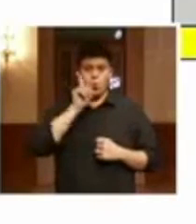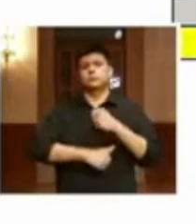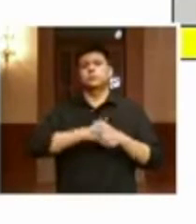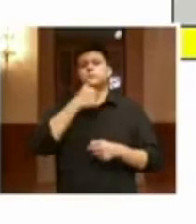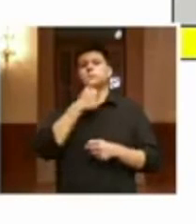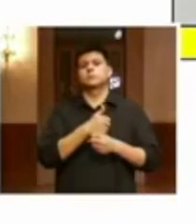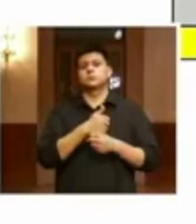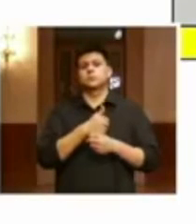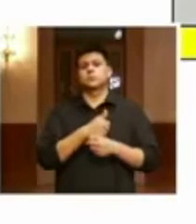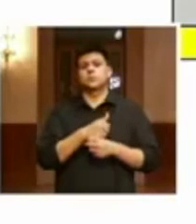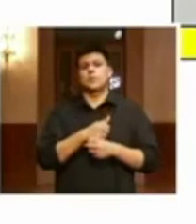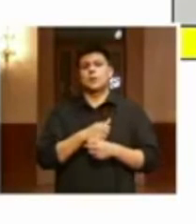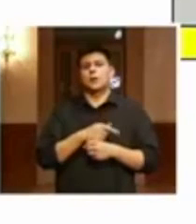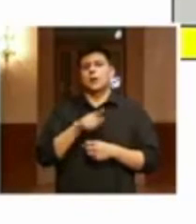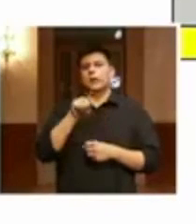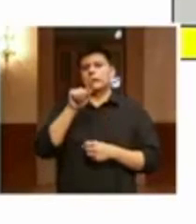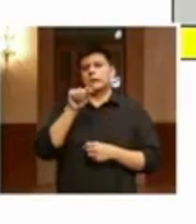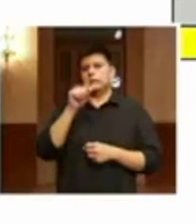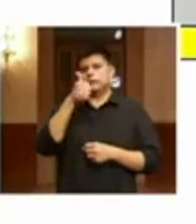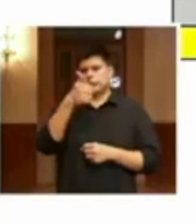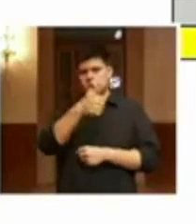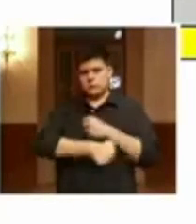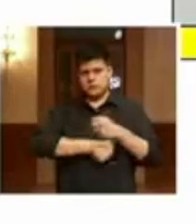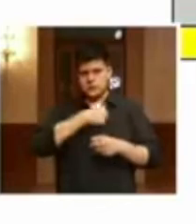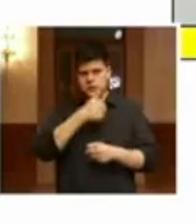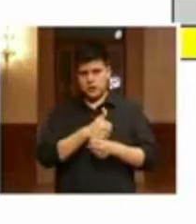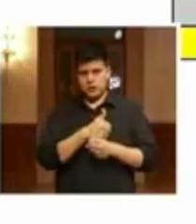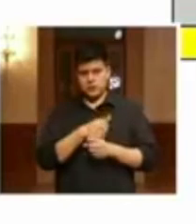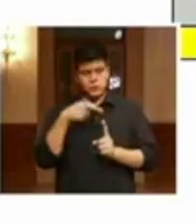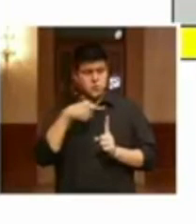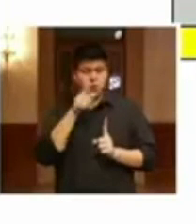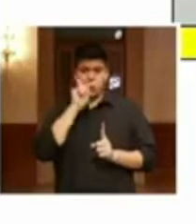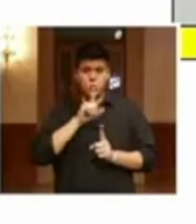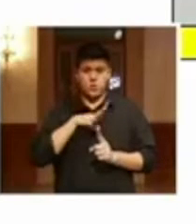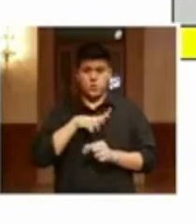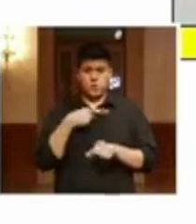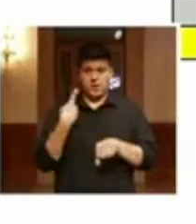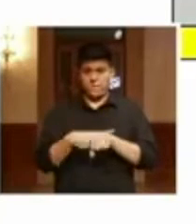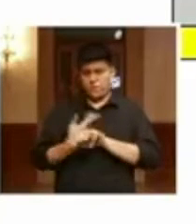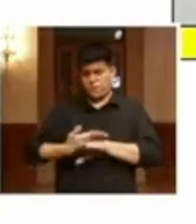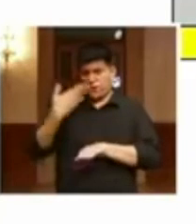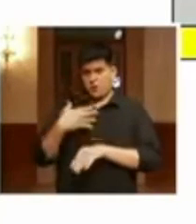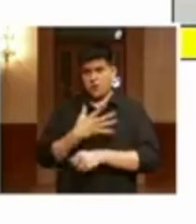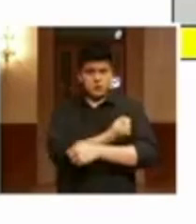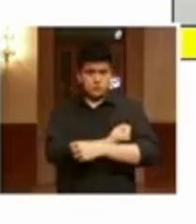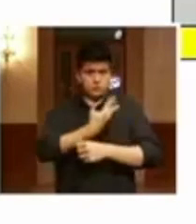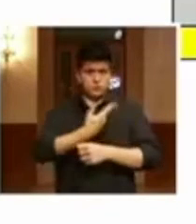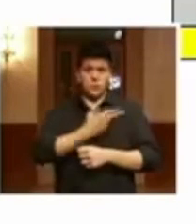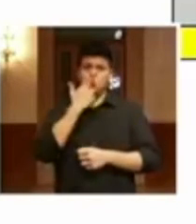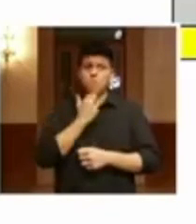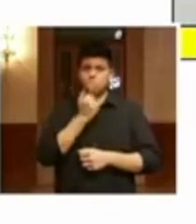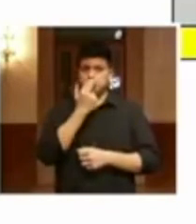de 76 años que tiene comorbilidades tiene hipertensión diabetes